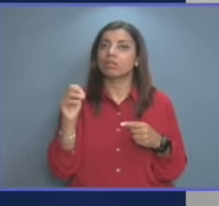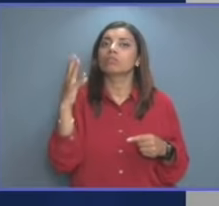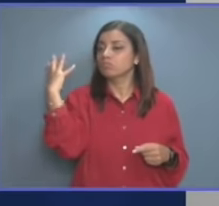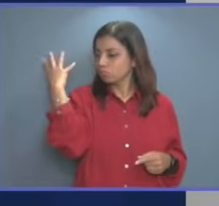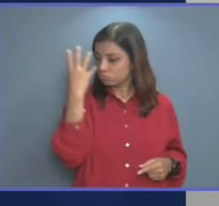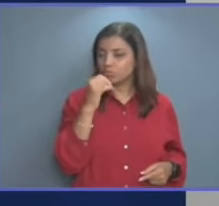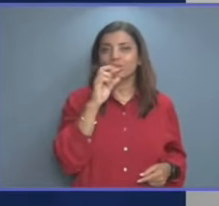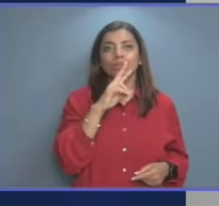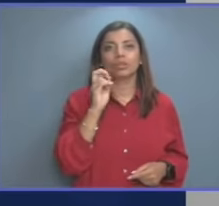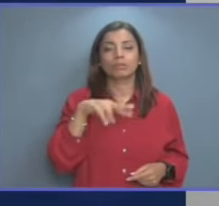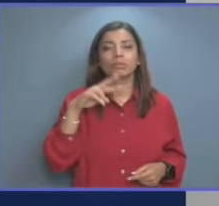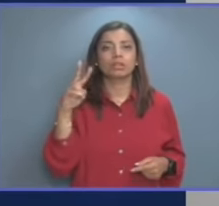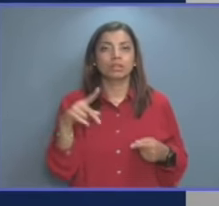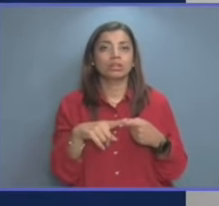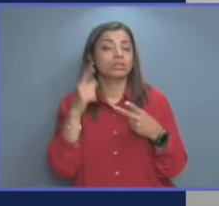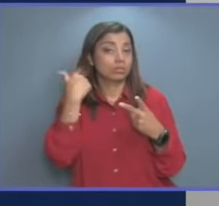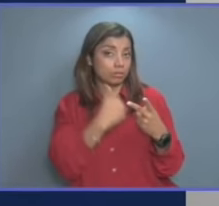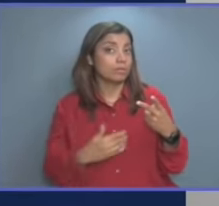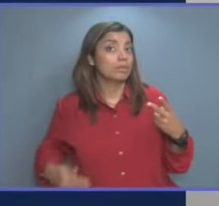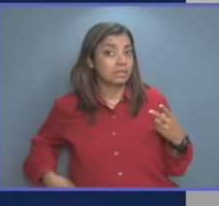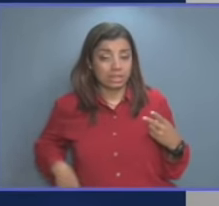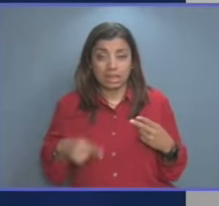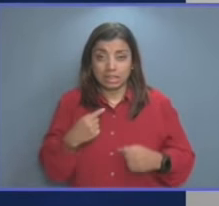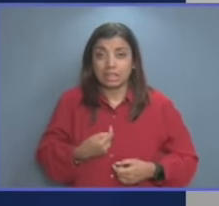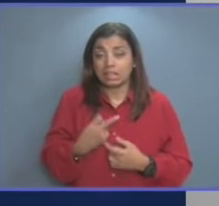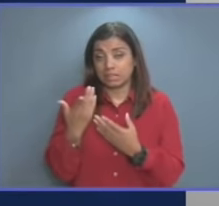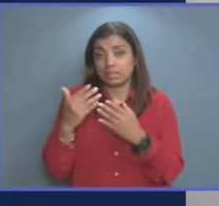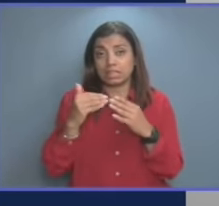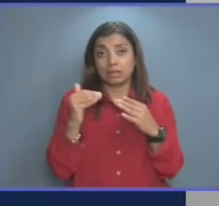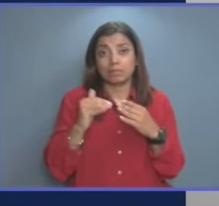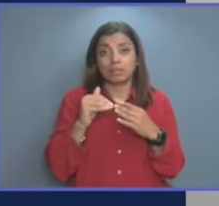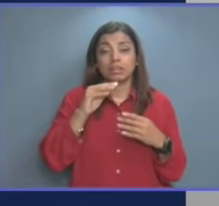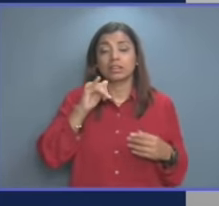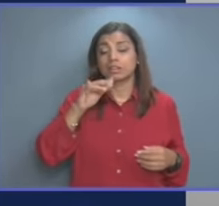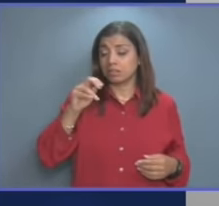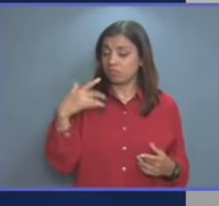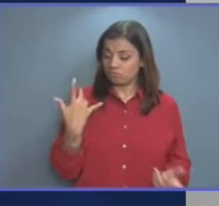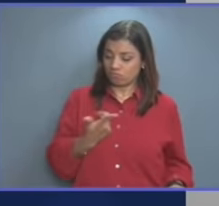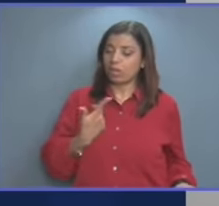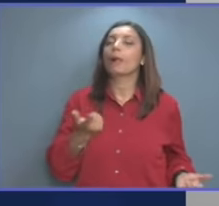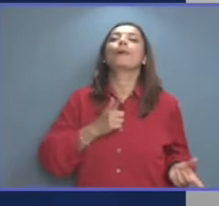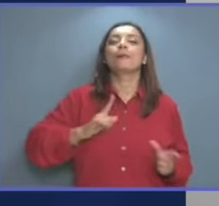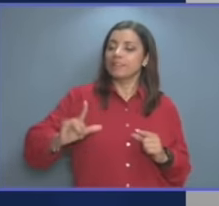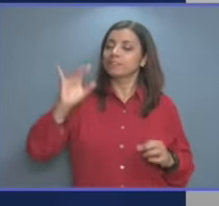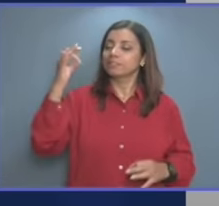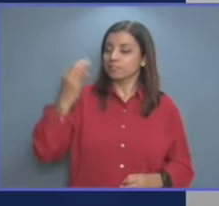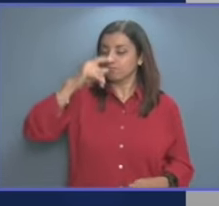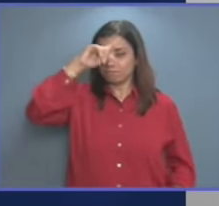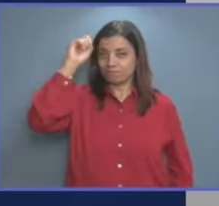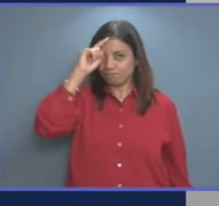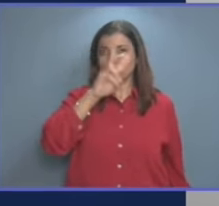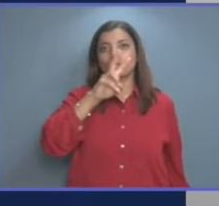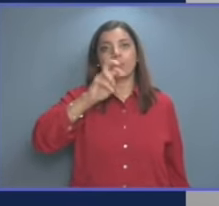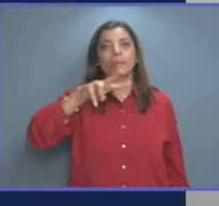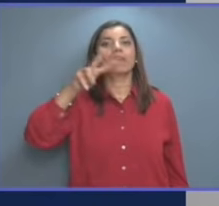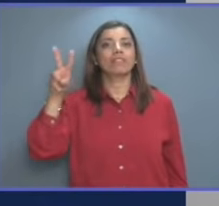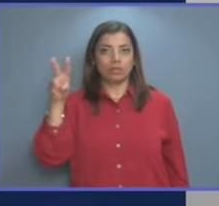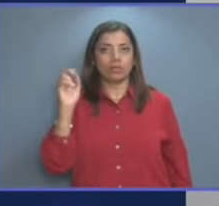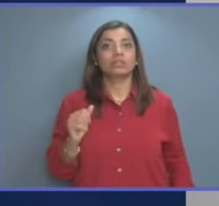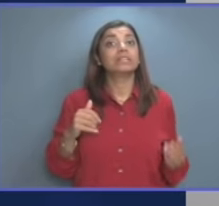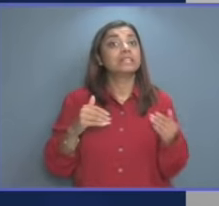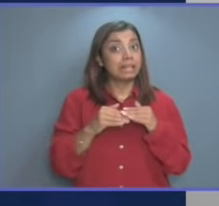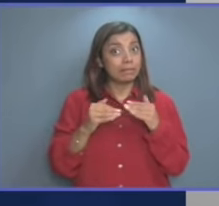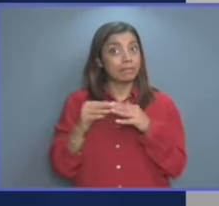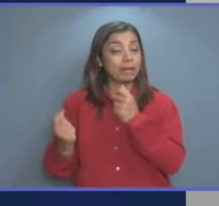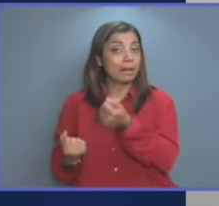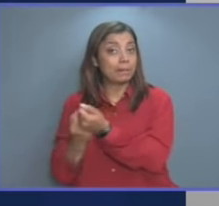2022 dice el presidente señaló christian guevara estamos listos para el trabajo legislativo en 2022 y para acompañar